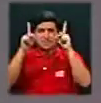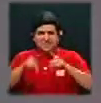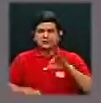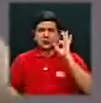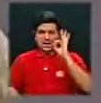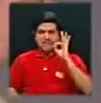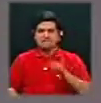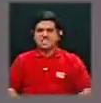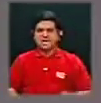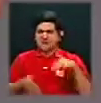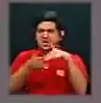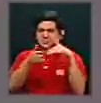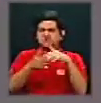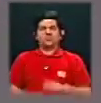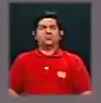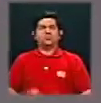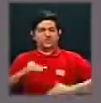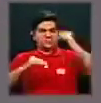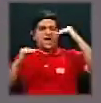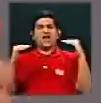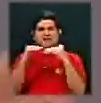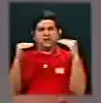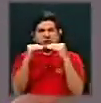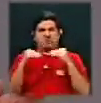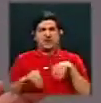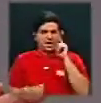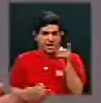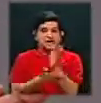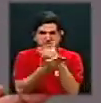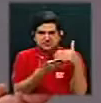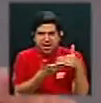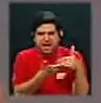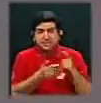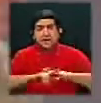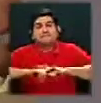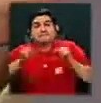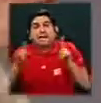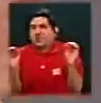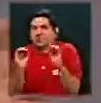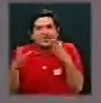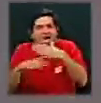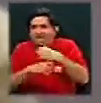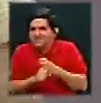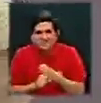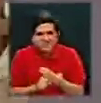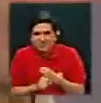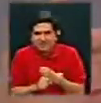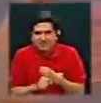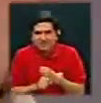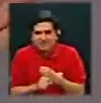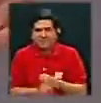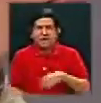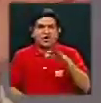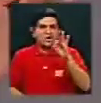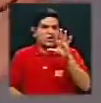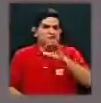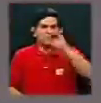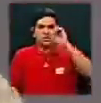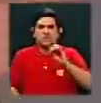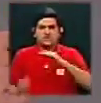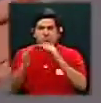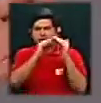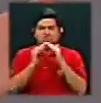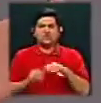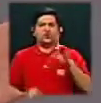bien calificada, que tenga un alto nivel educativo, uh-huh. etcétera. Ese es un aspecto. Pero no hacemos nada con el 95% de la población